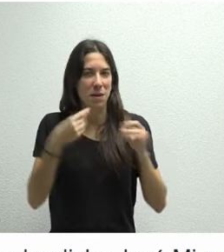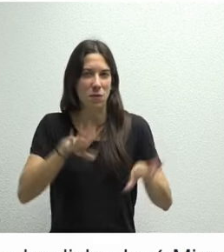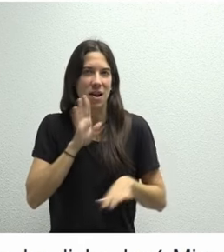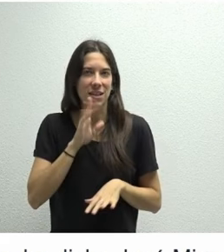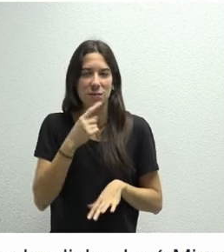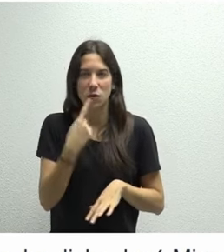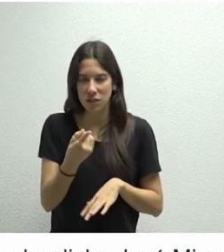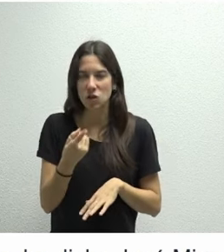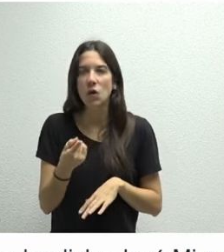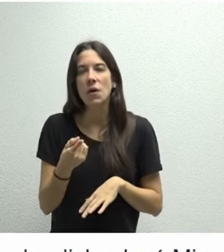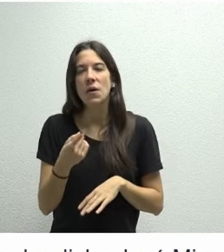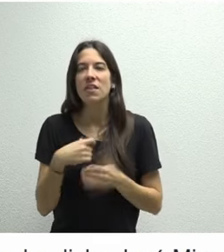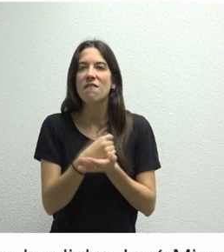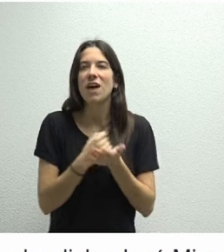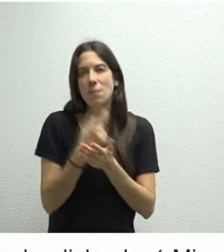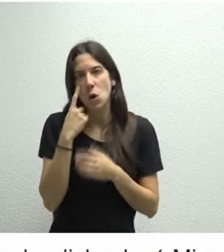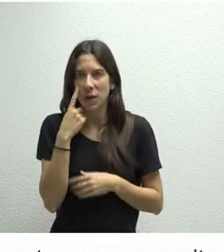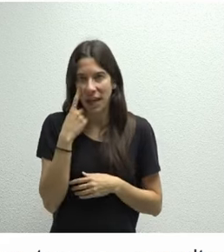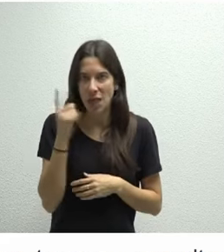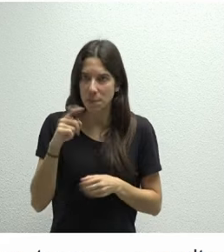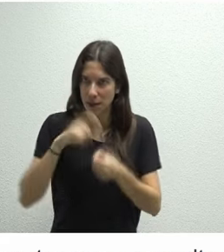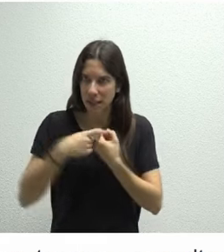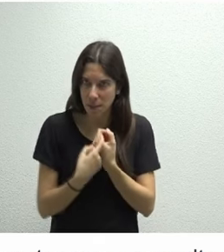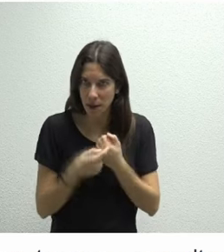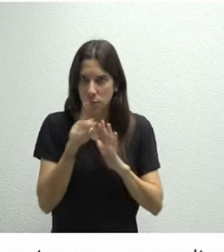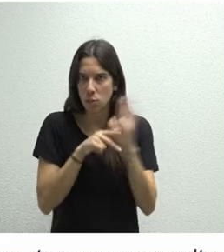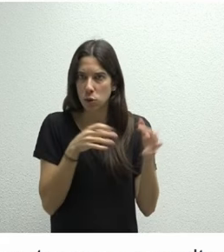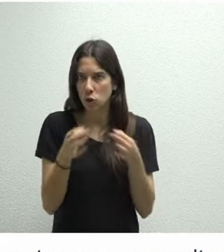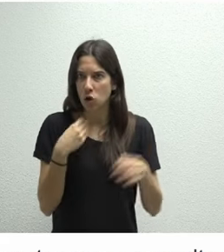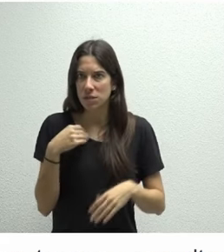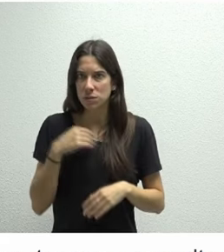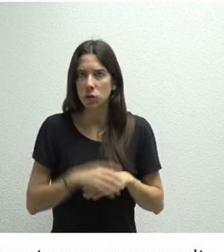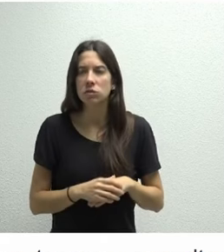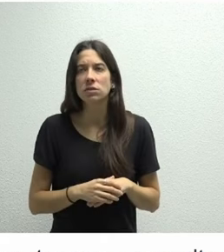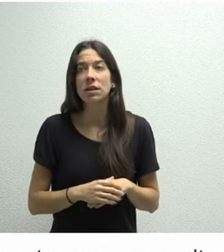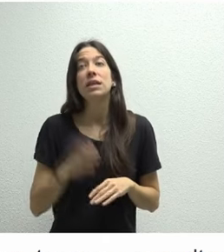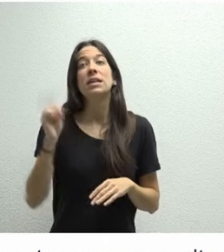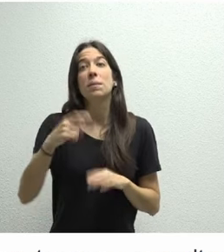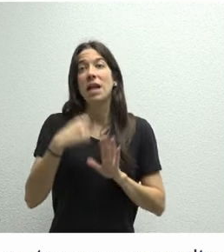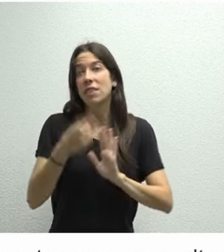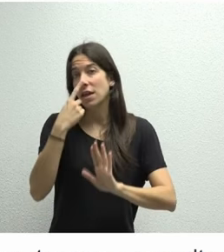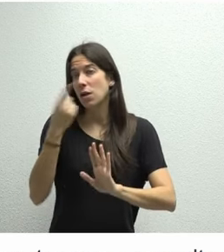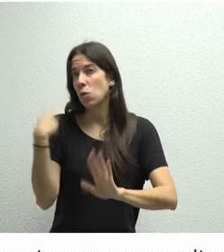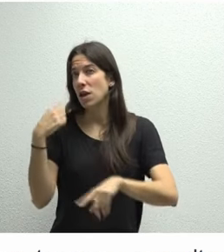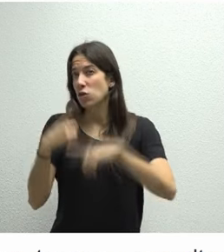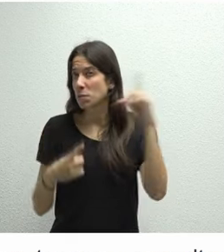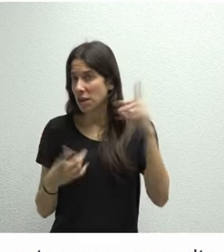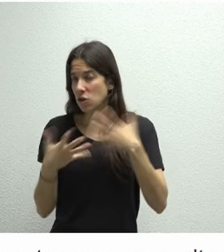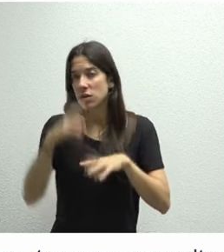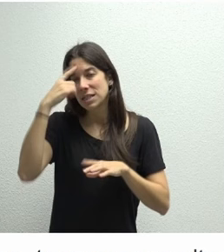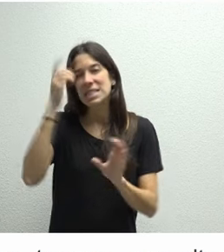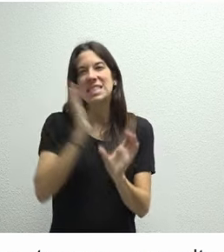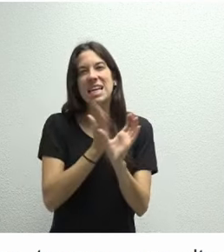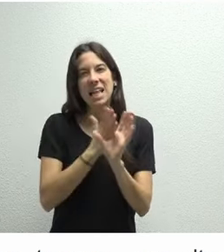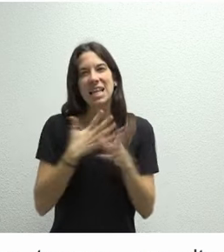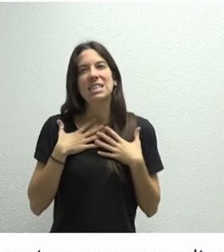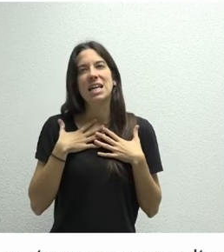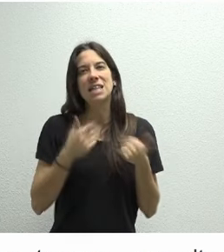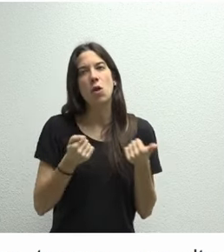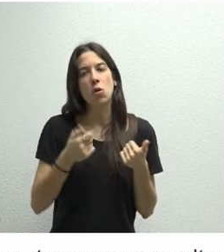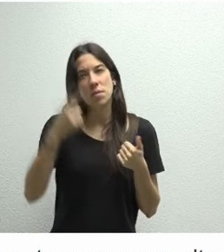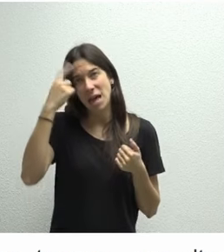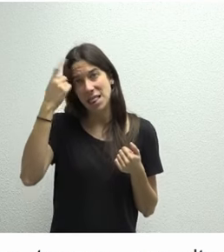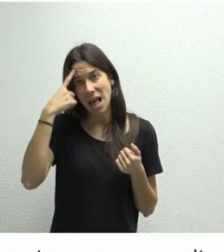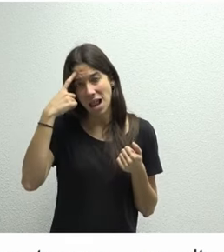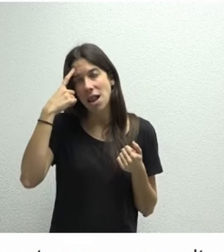de farmacovigilancia y luego pues desde hace un año y medio la psiquiatras de la unidad de Salud Mental hemos pasado por lo que